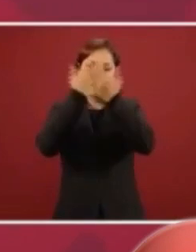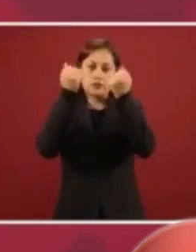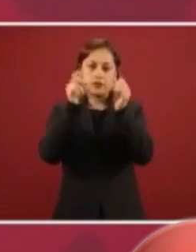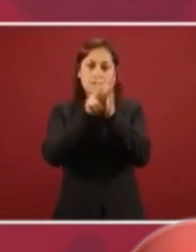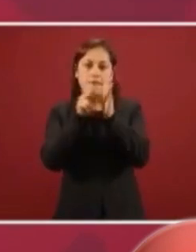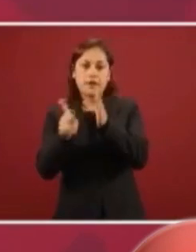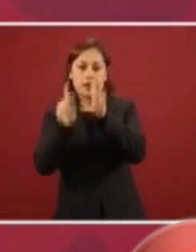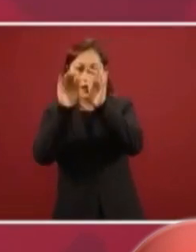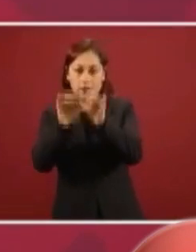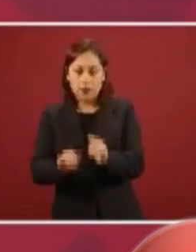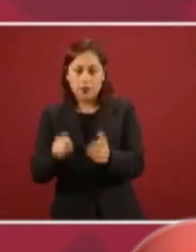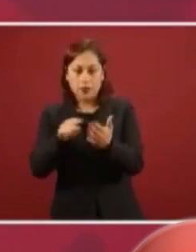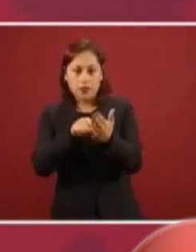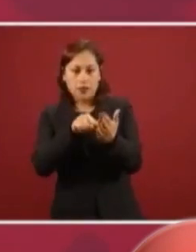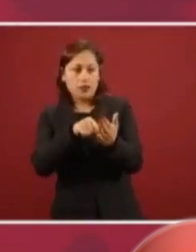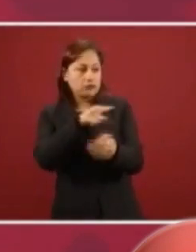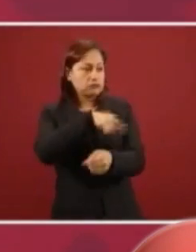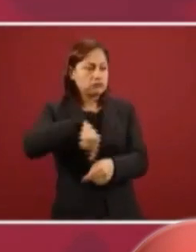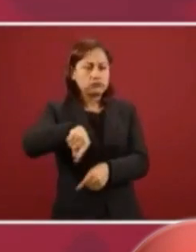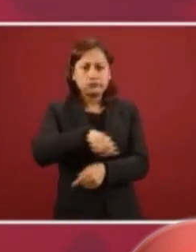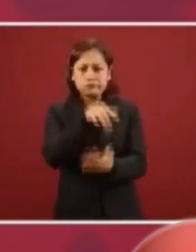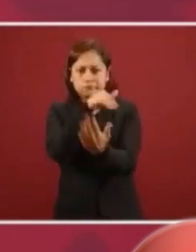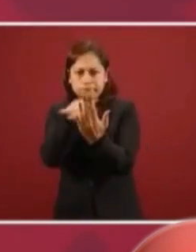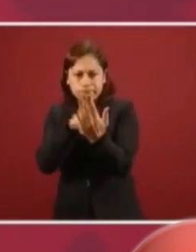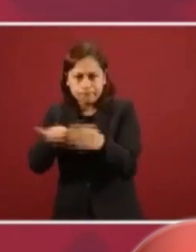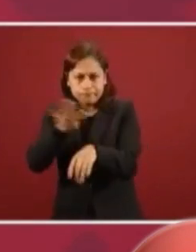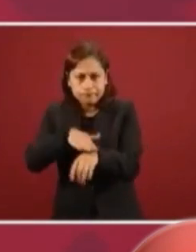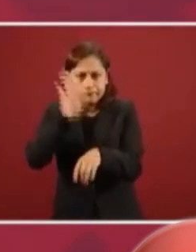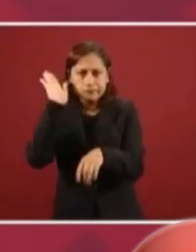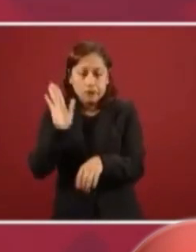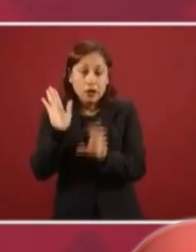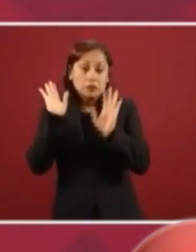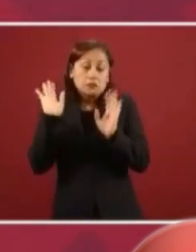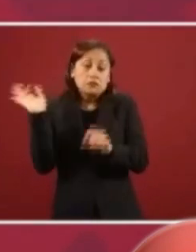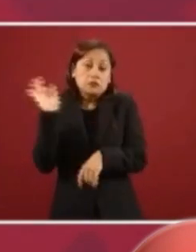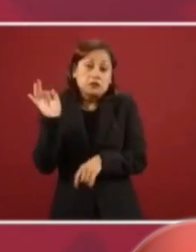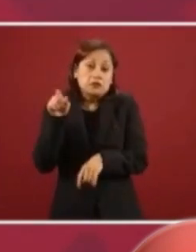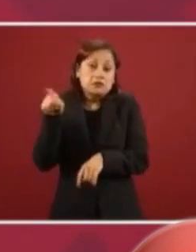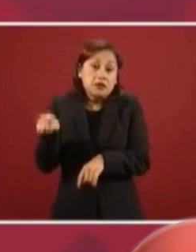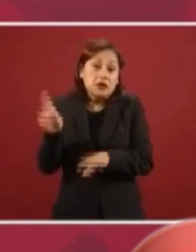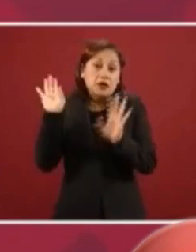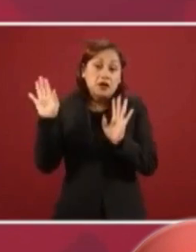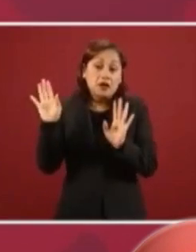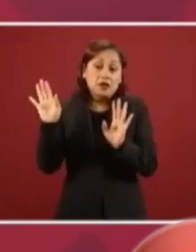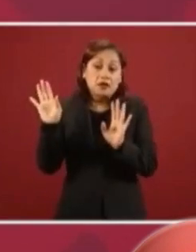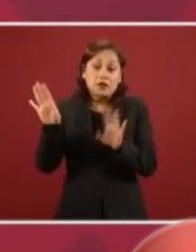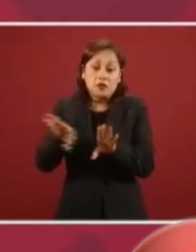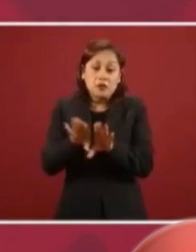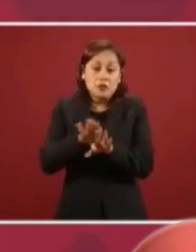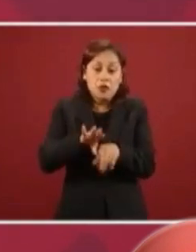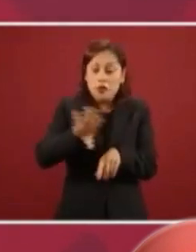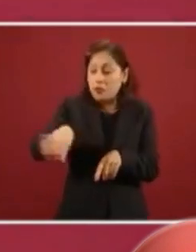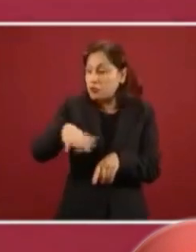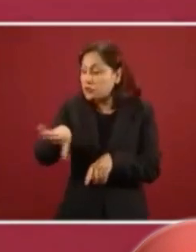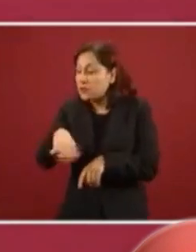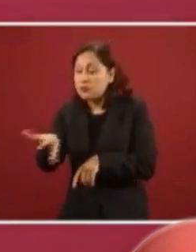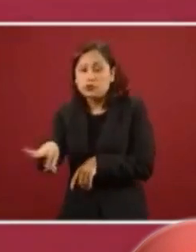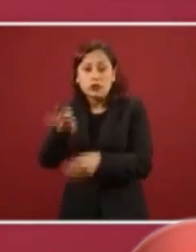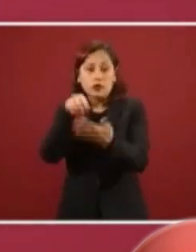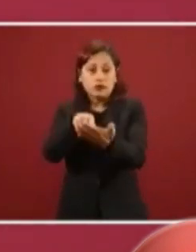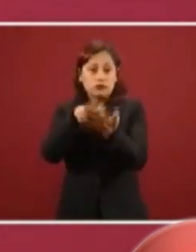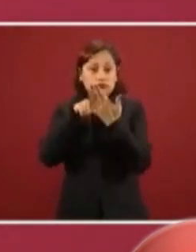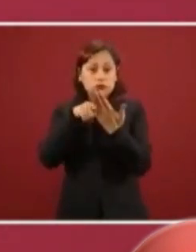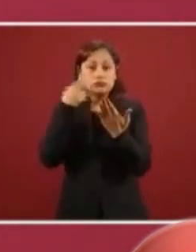lo clasifican por eso el más buscado y por eso está en el primer